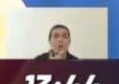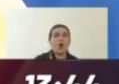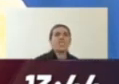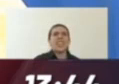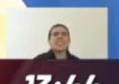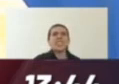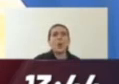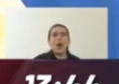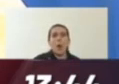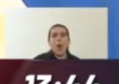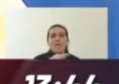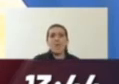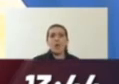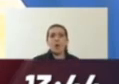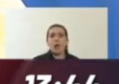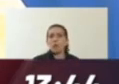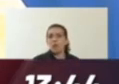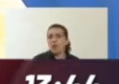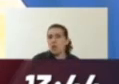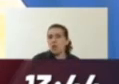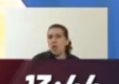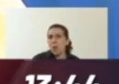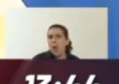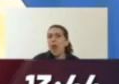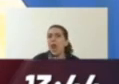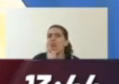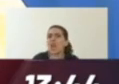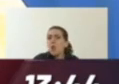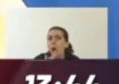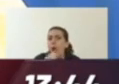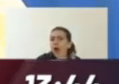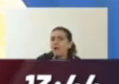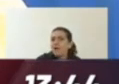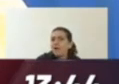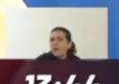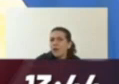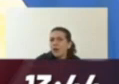de cuarentena. Y el que tiene síntomas y termina internado,